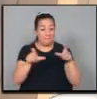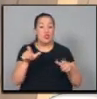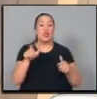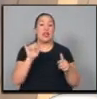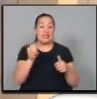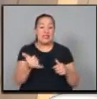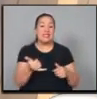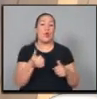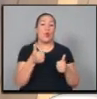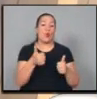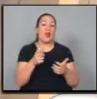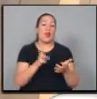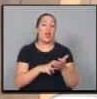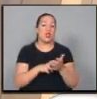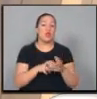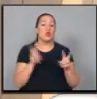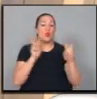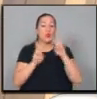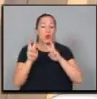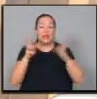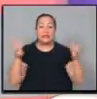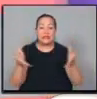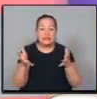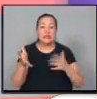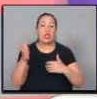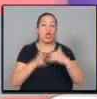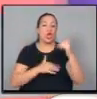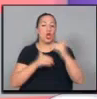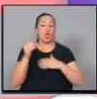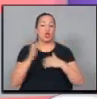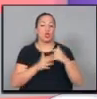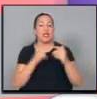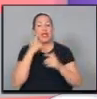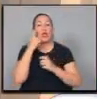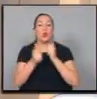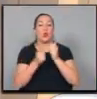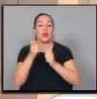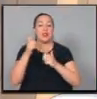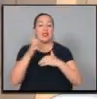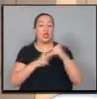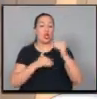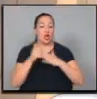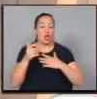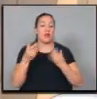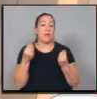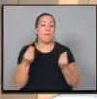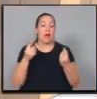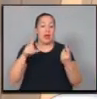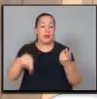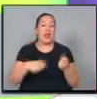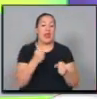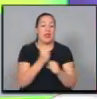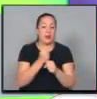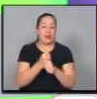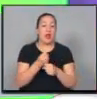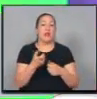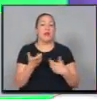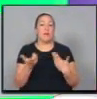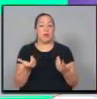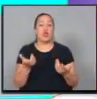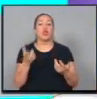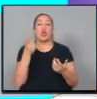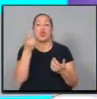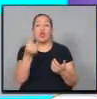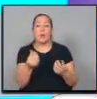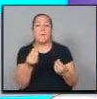y es impulsar también la industria de la construcción. ¿No? Exactamente. La gran motorizadora del empleo. ¿No? Por eso tenés que comprar a construir y no